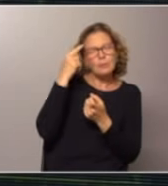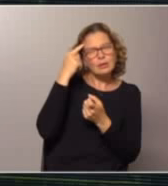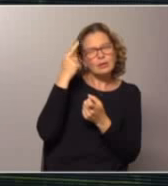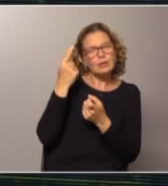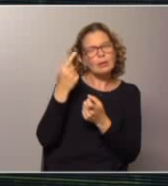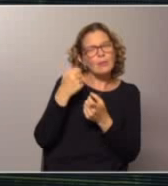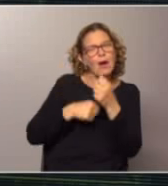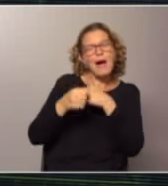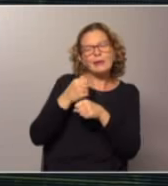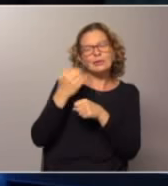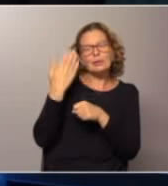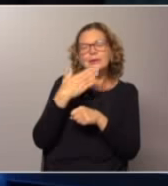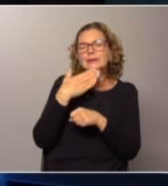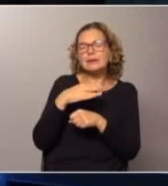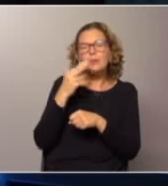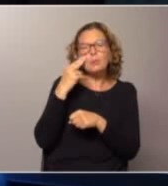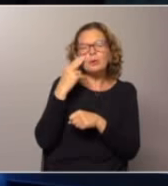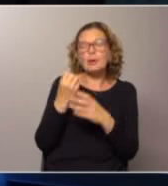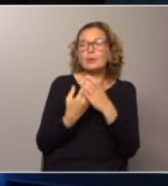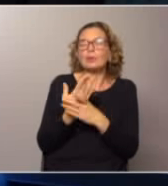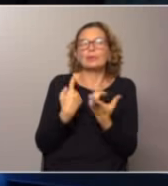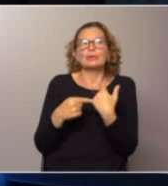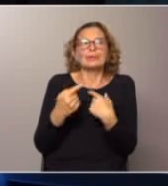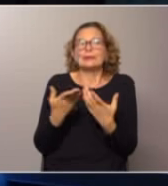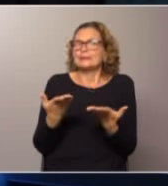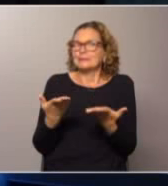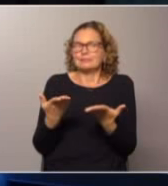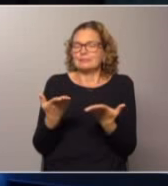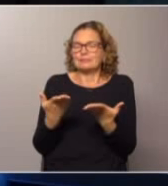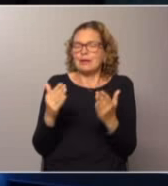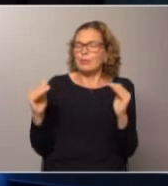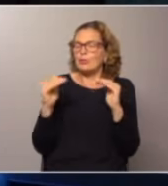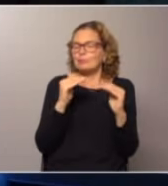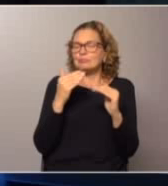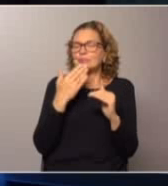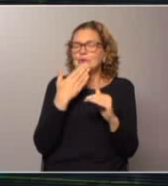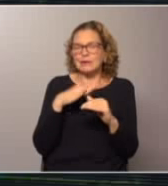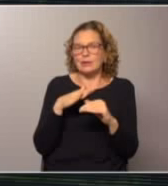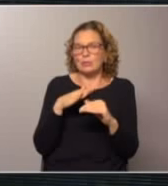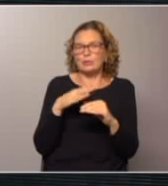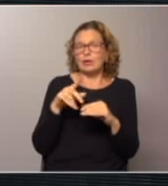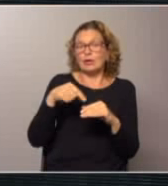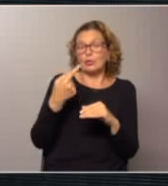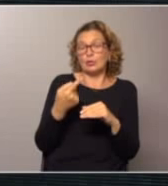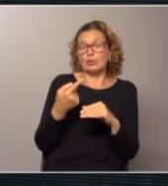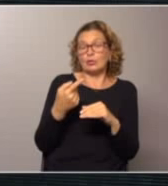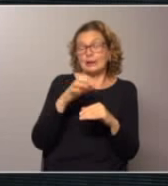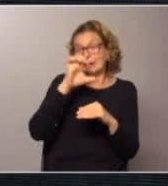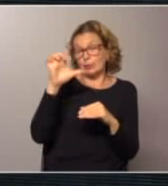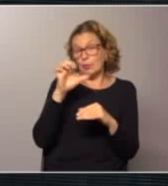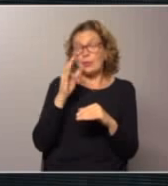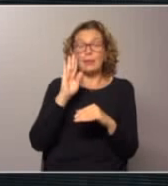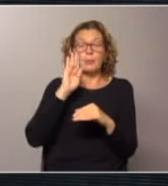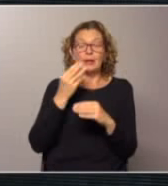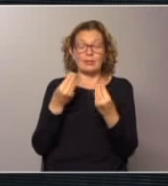antiguas para entender problemas nuevos entonces ahí sí hay en los partidos de el norte e incluso en europa que se